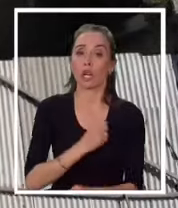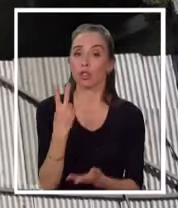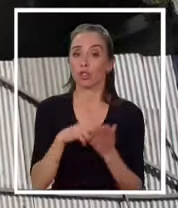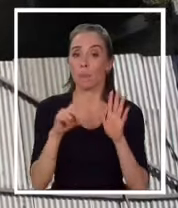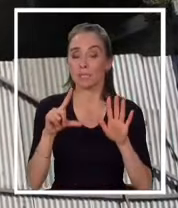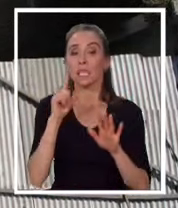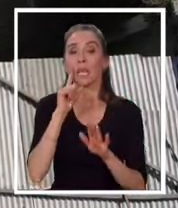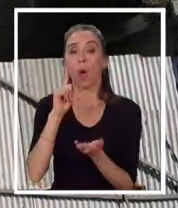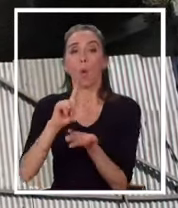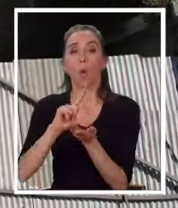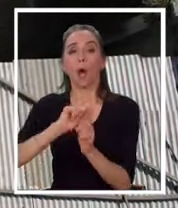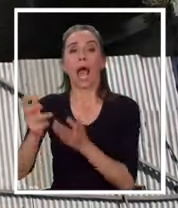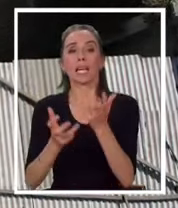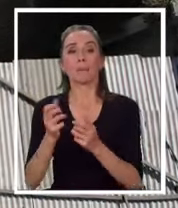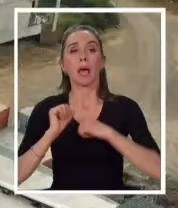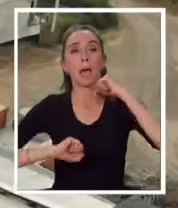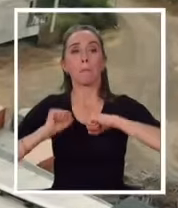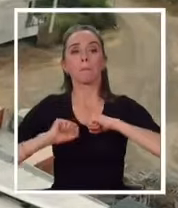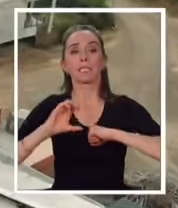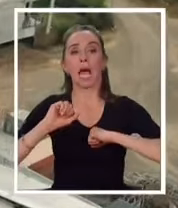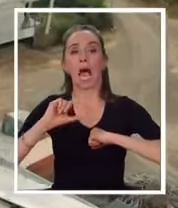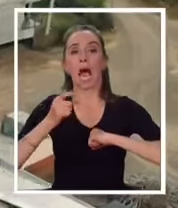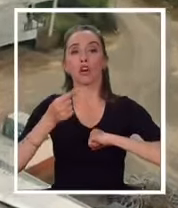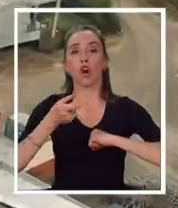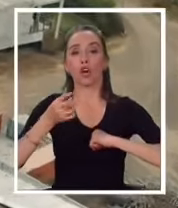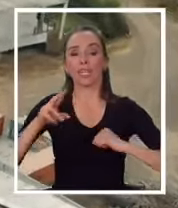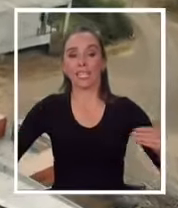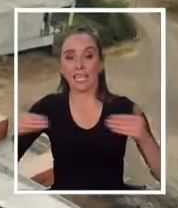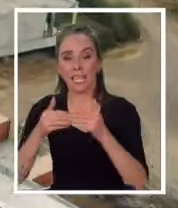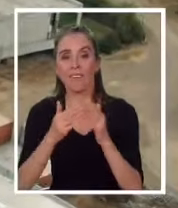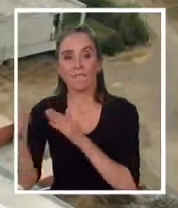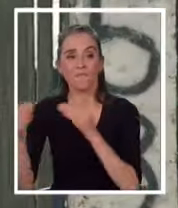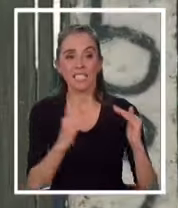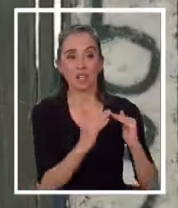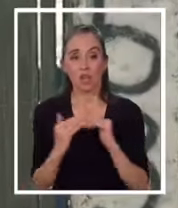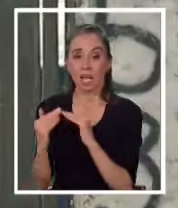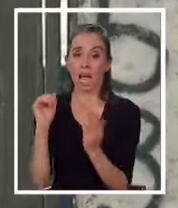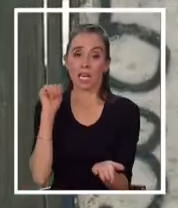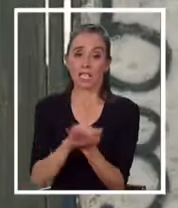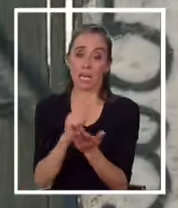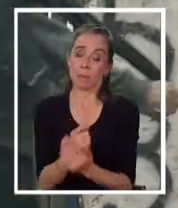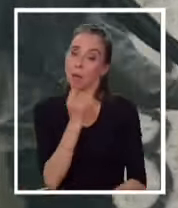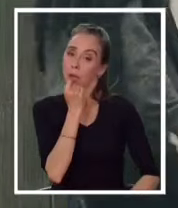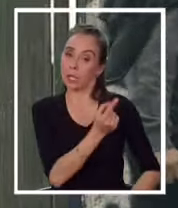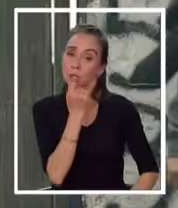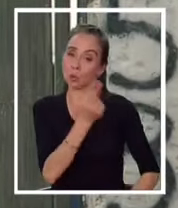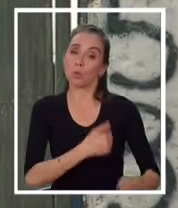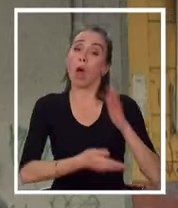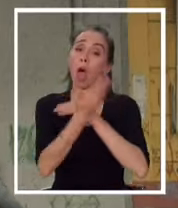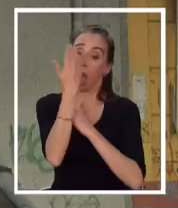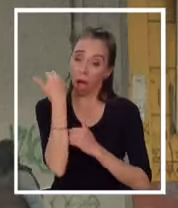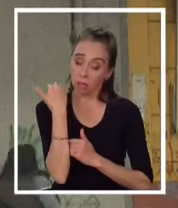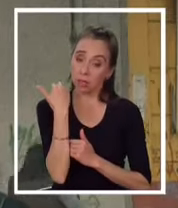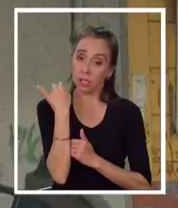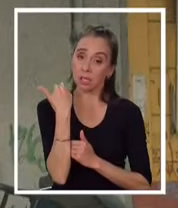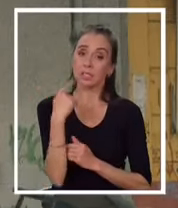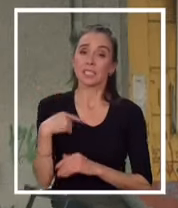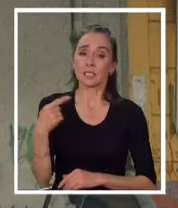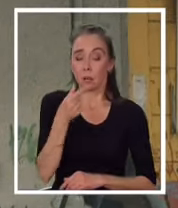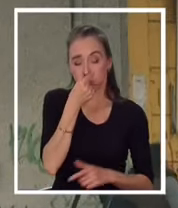2007 un crematorio a cargo de la empresa Acoger. Son los vecinos de casas aledañas quienes recalcan que lo han denunciado en años anteriores por